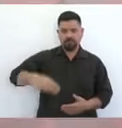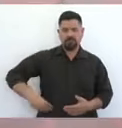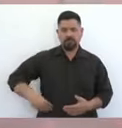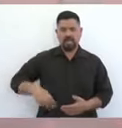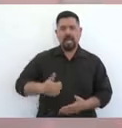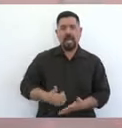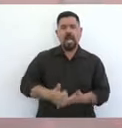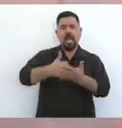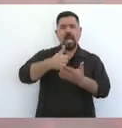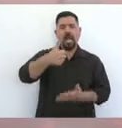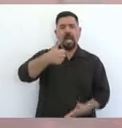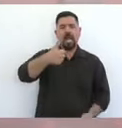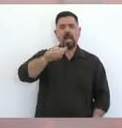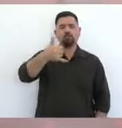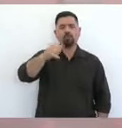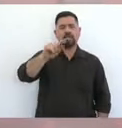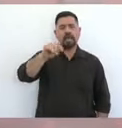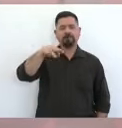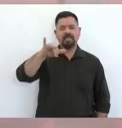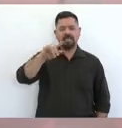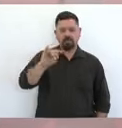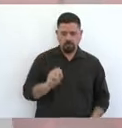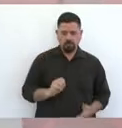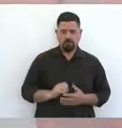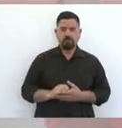aprendiendo a hacer